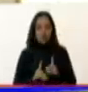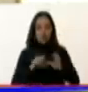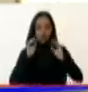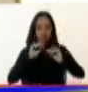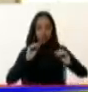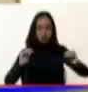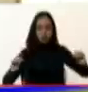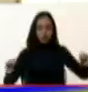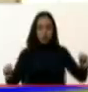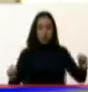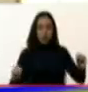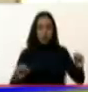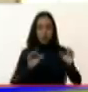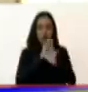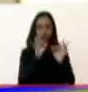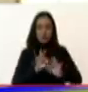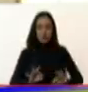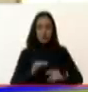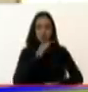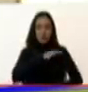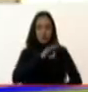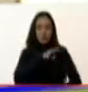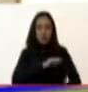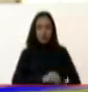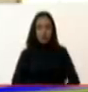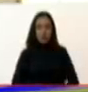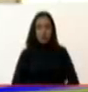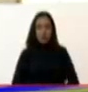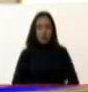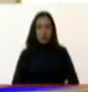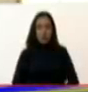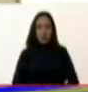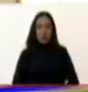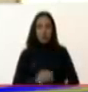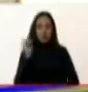nivel social el Foro de Sao Paulo,